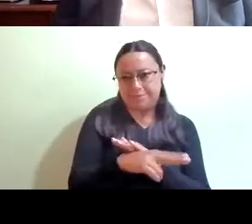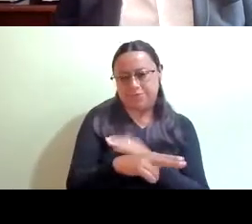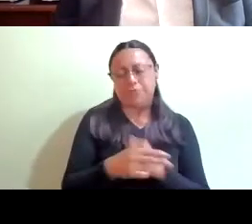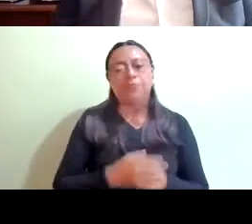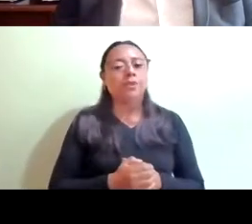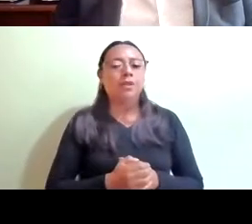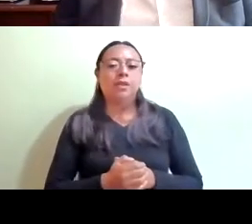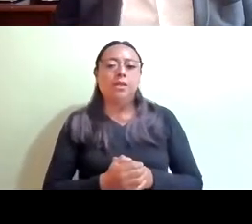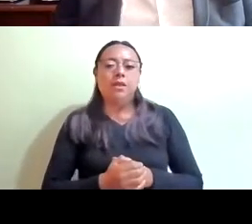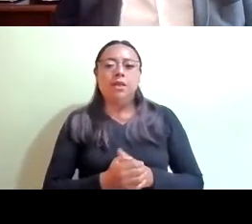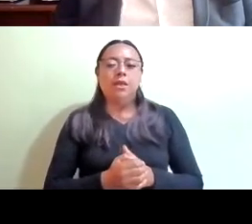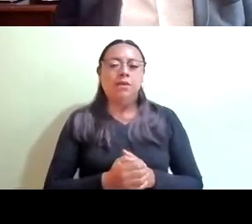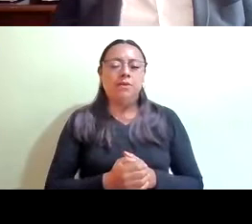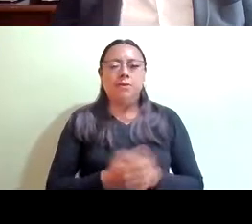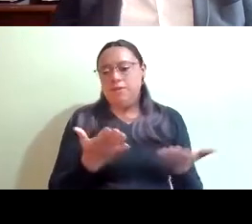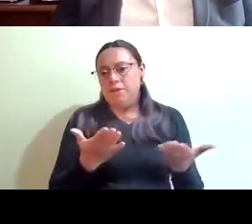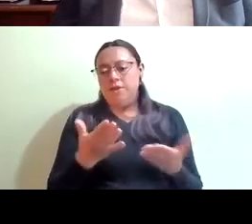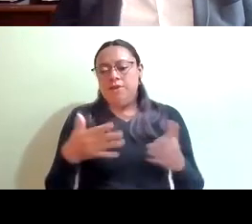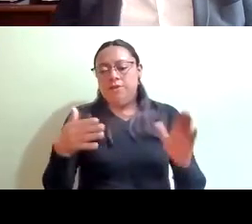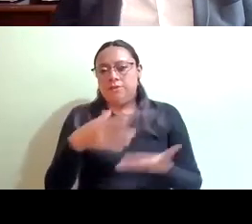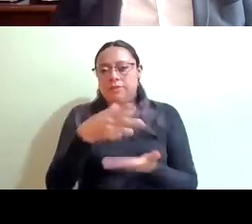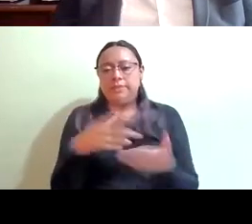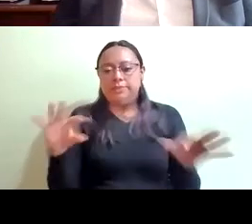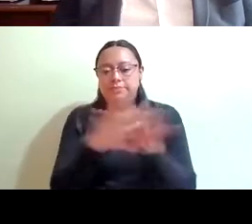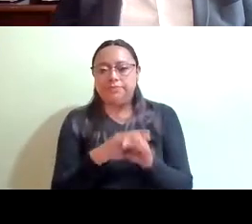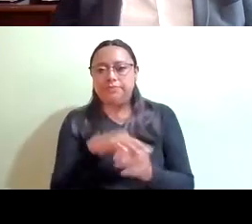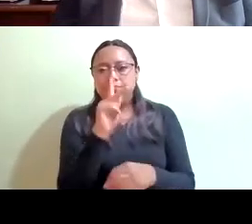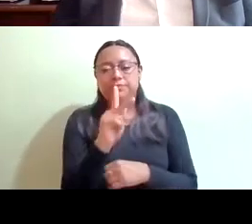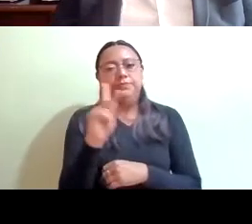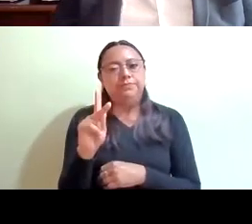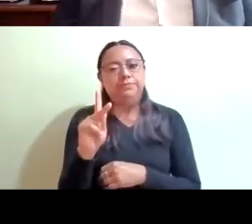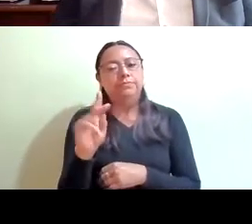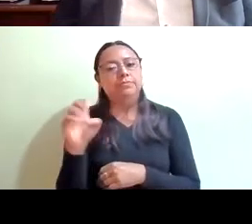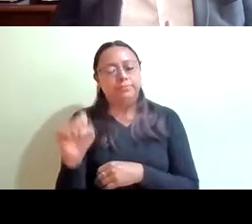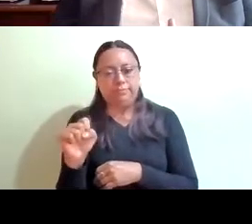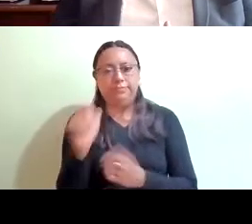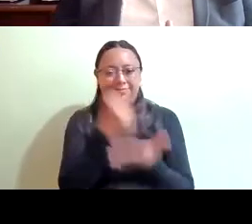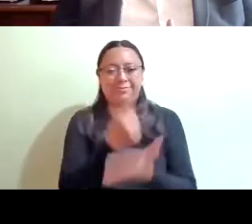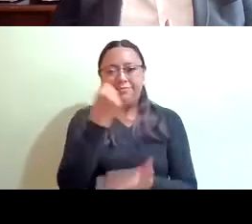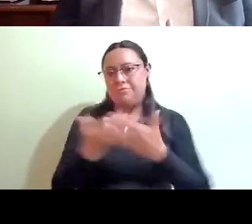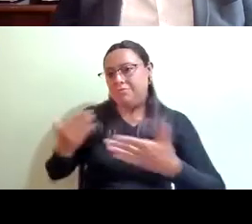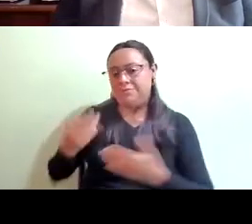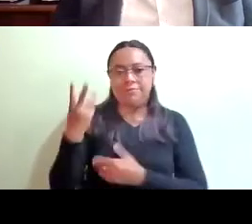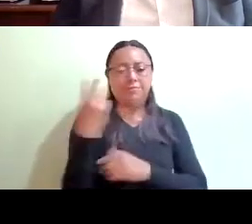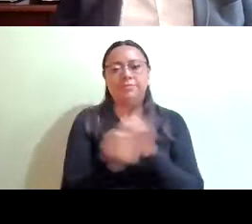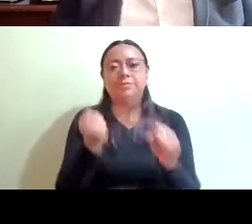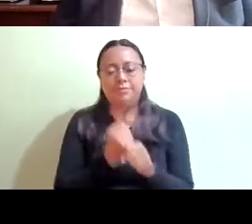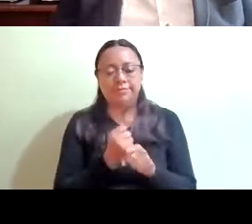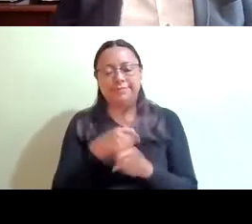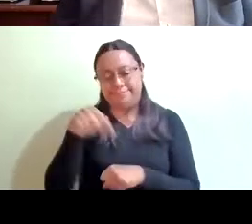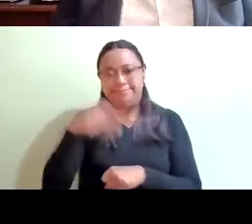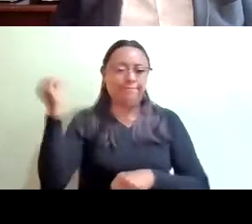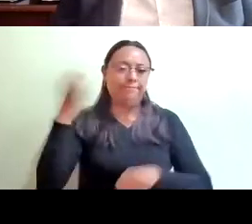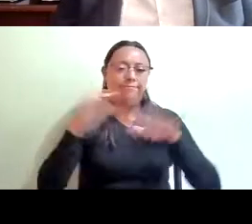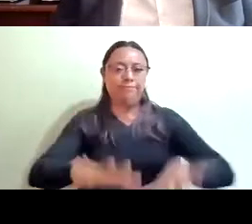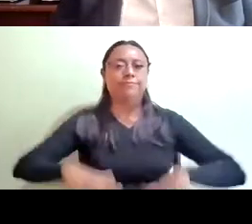básicamente con el PPS que se aprobó hace 3 años por el propio Congreso de la ciudad, que se refiere a